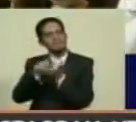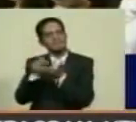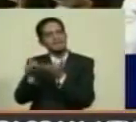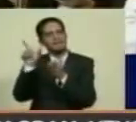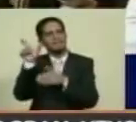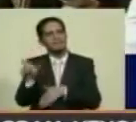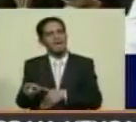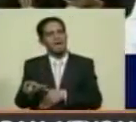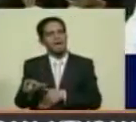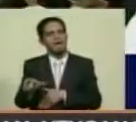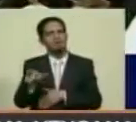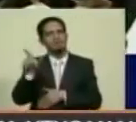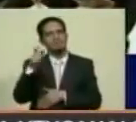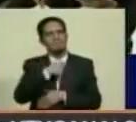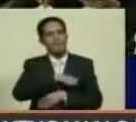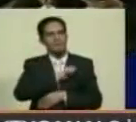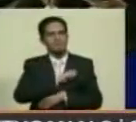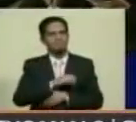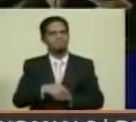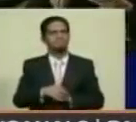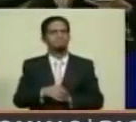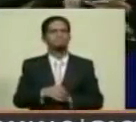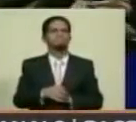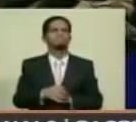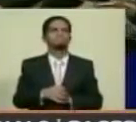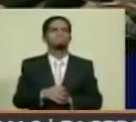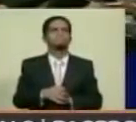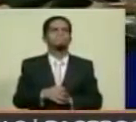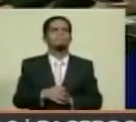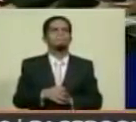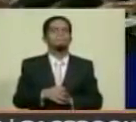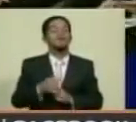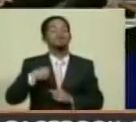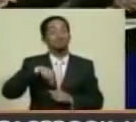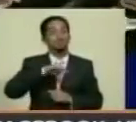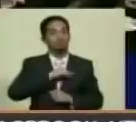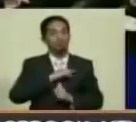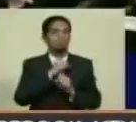de las Iglesias. Nosotros estamos atentos